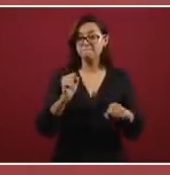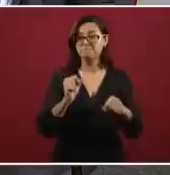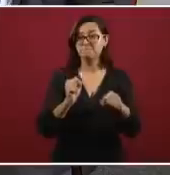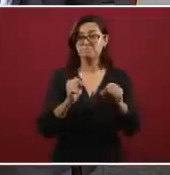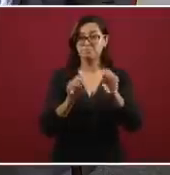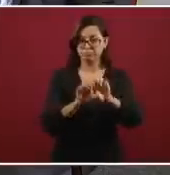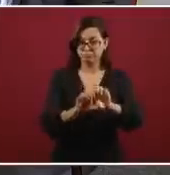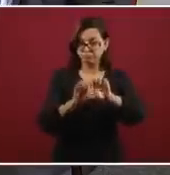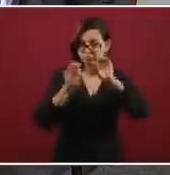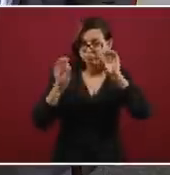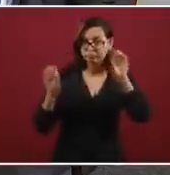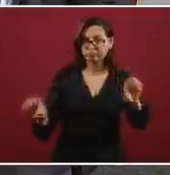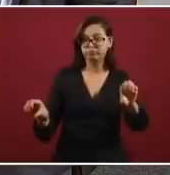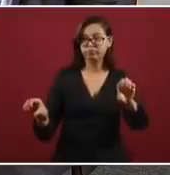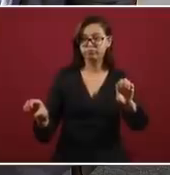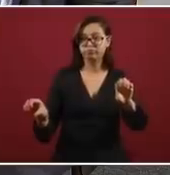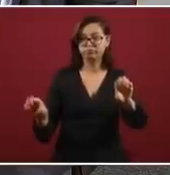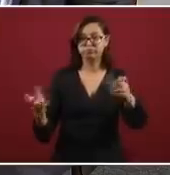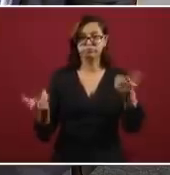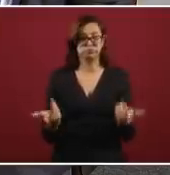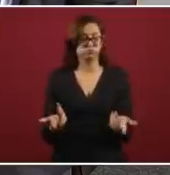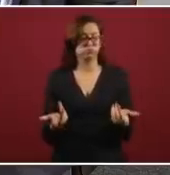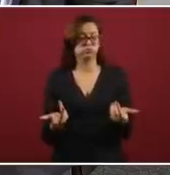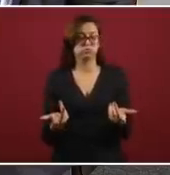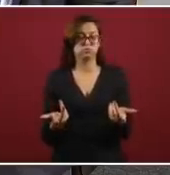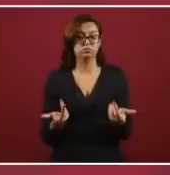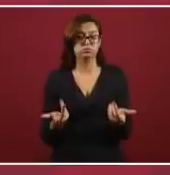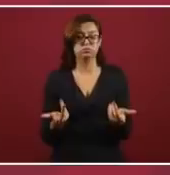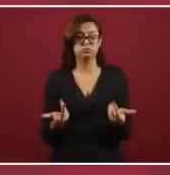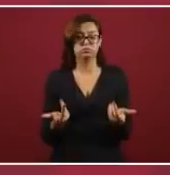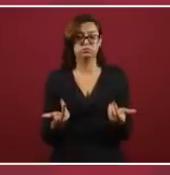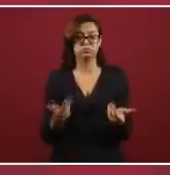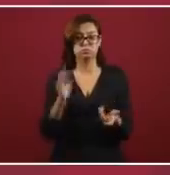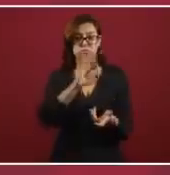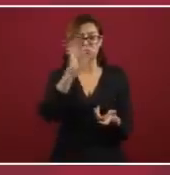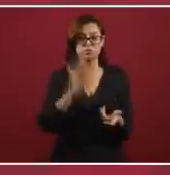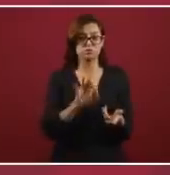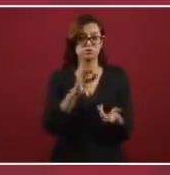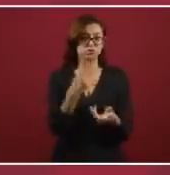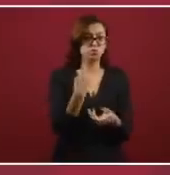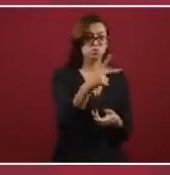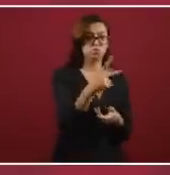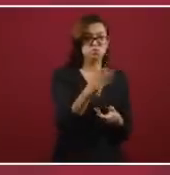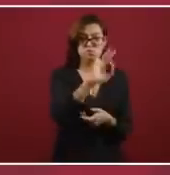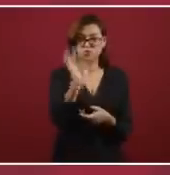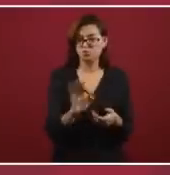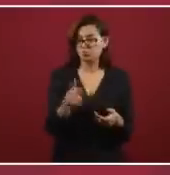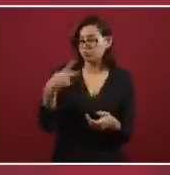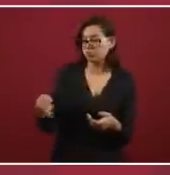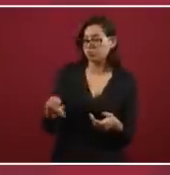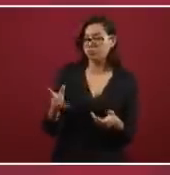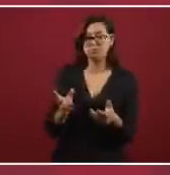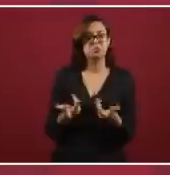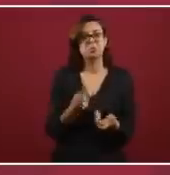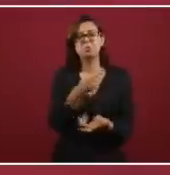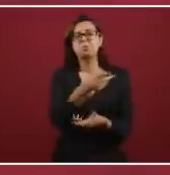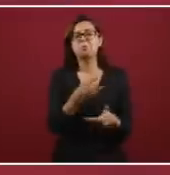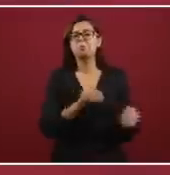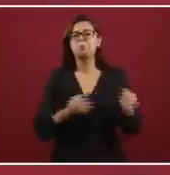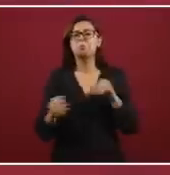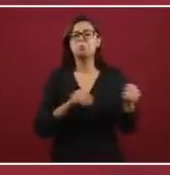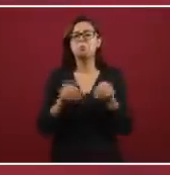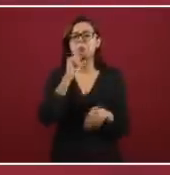por obtener estos contratos con un porcentaje de las utilidades.